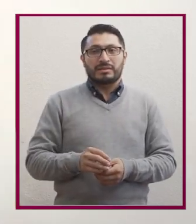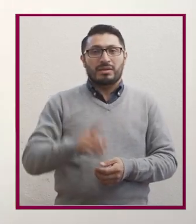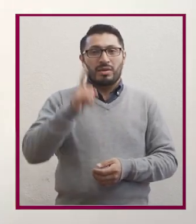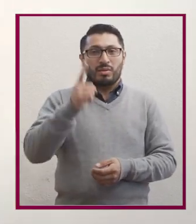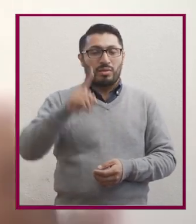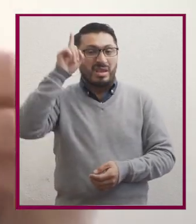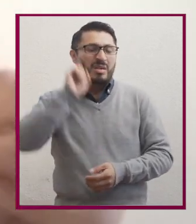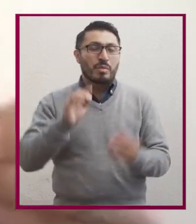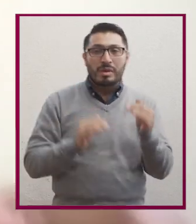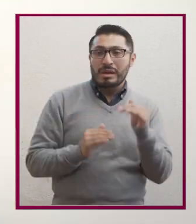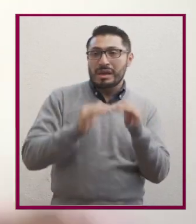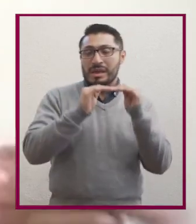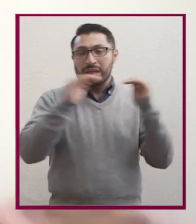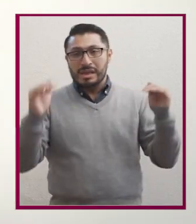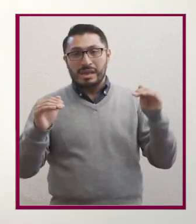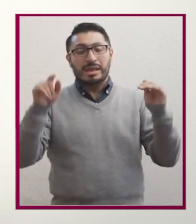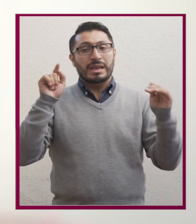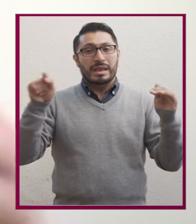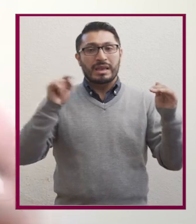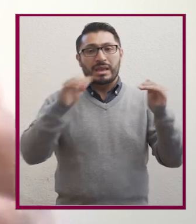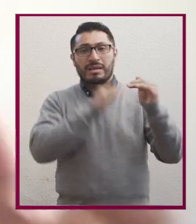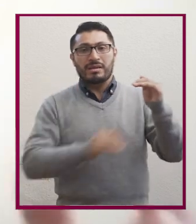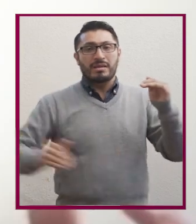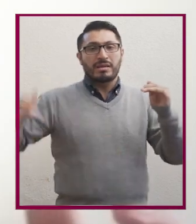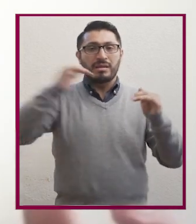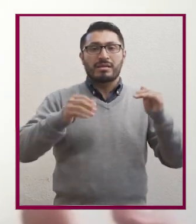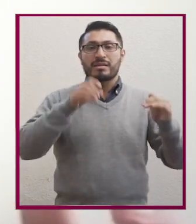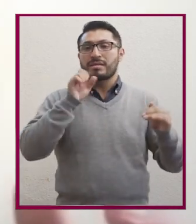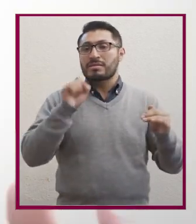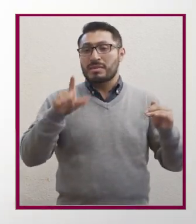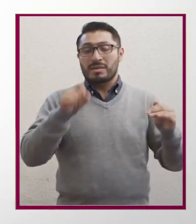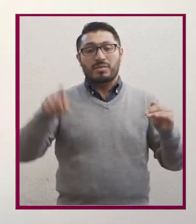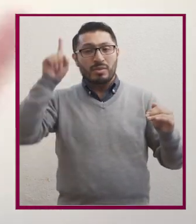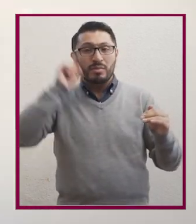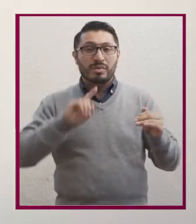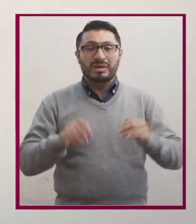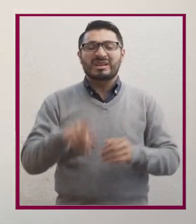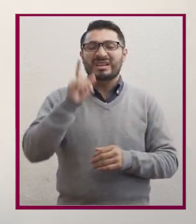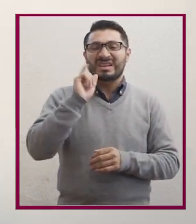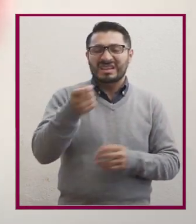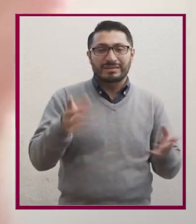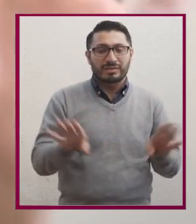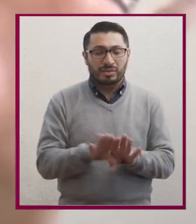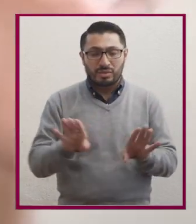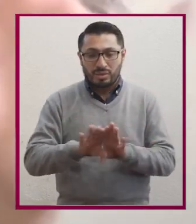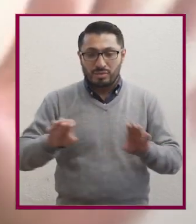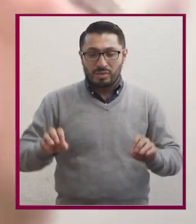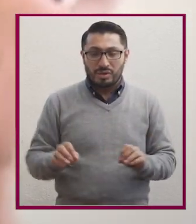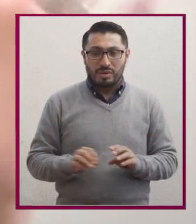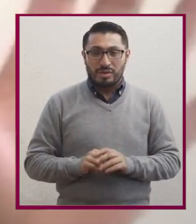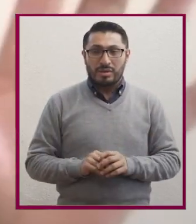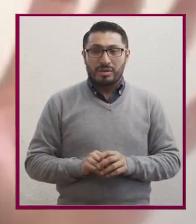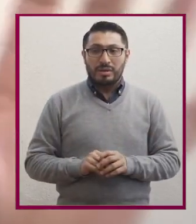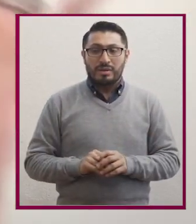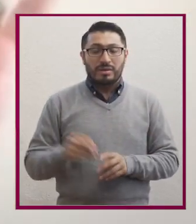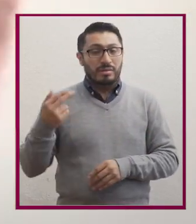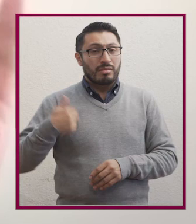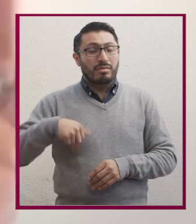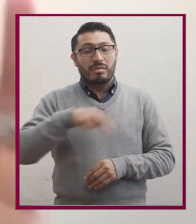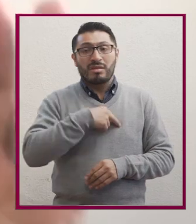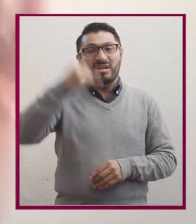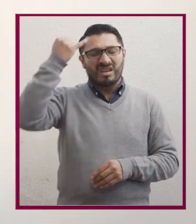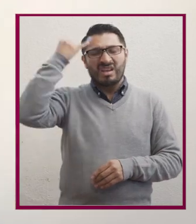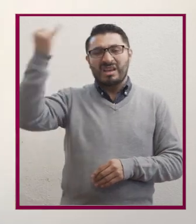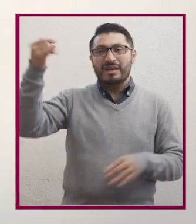ser iguales, serán superiores, refiriéndose a las mujeres. Esto es un claro panorama que tenemos en que